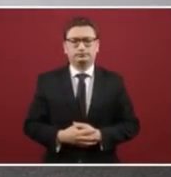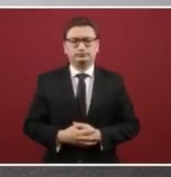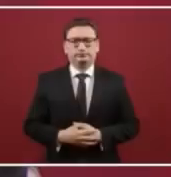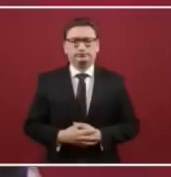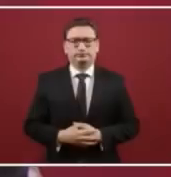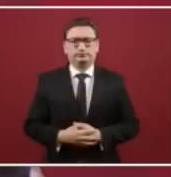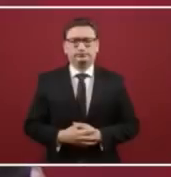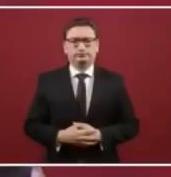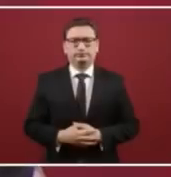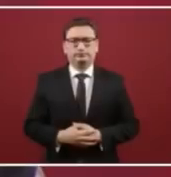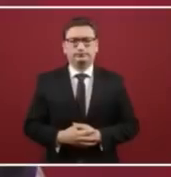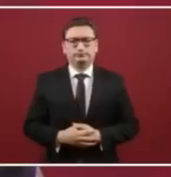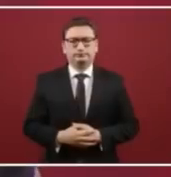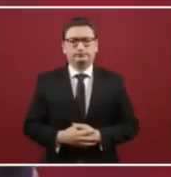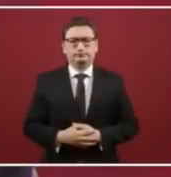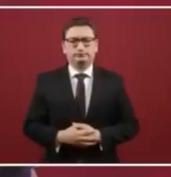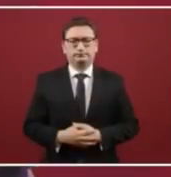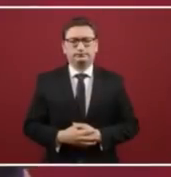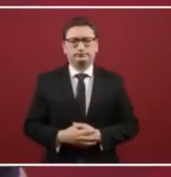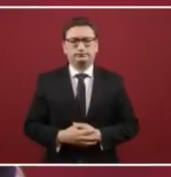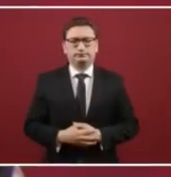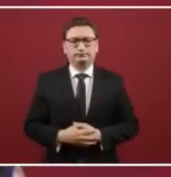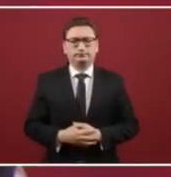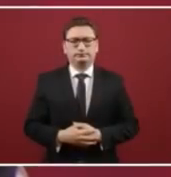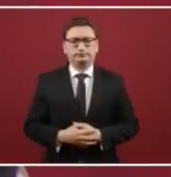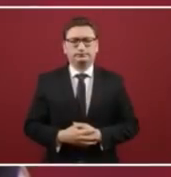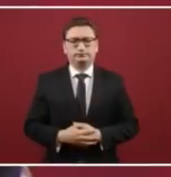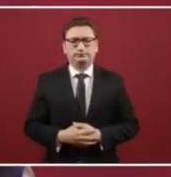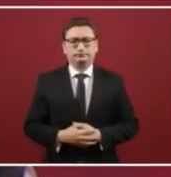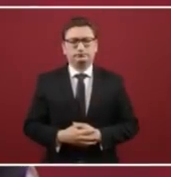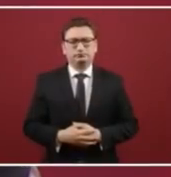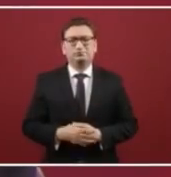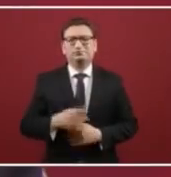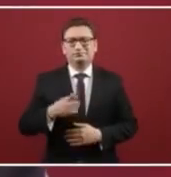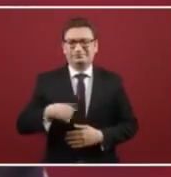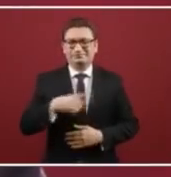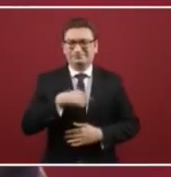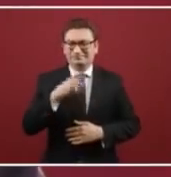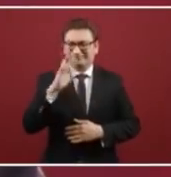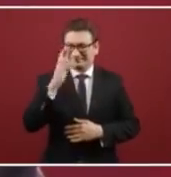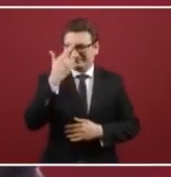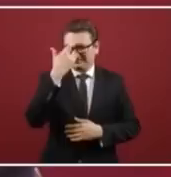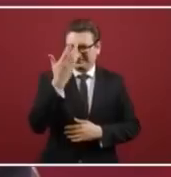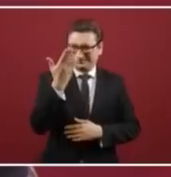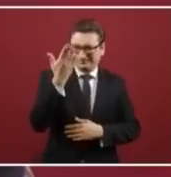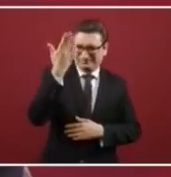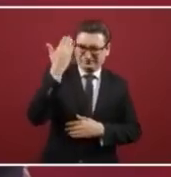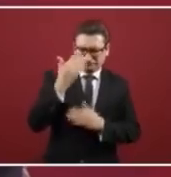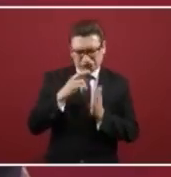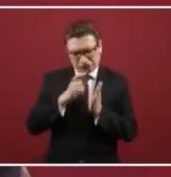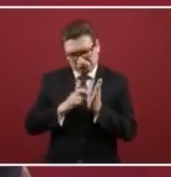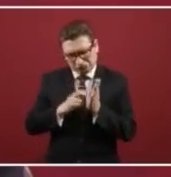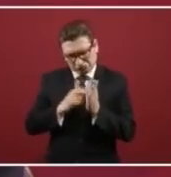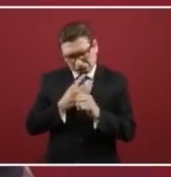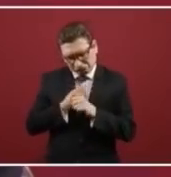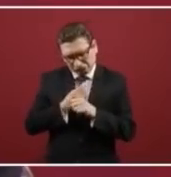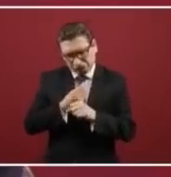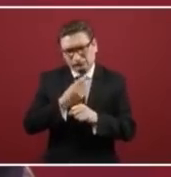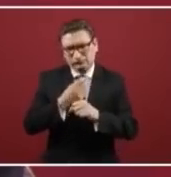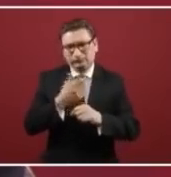qué y esa reforma es parte de la